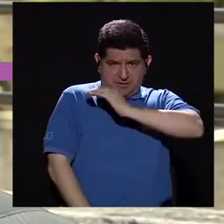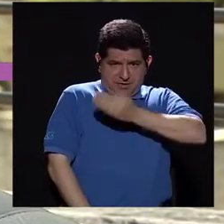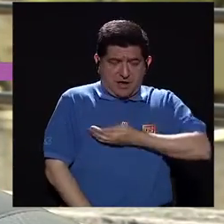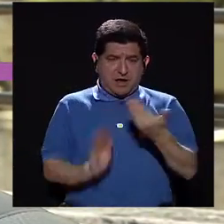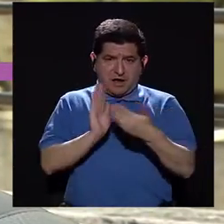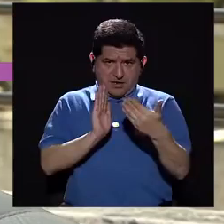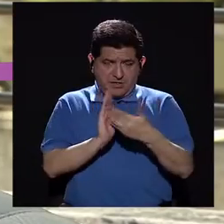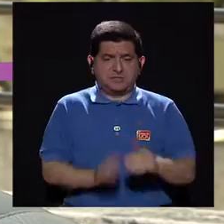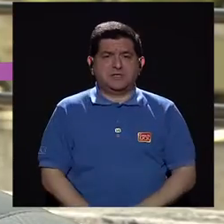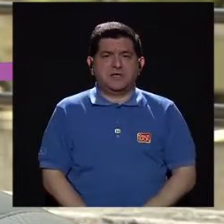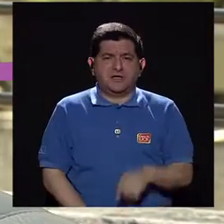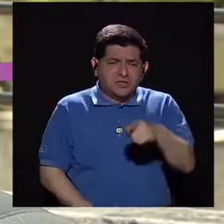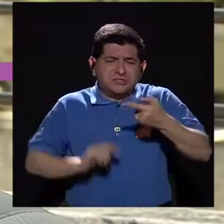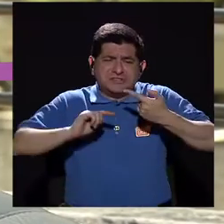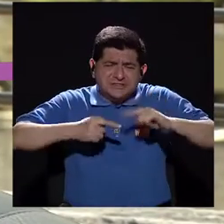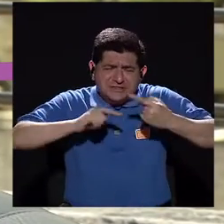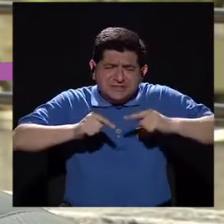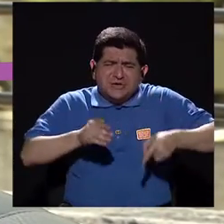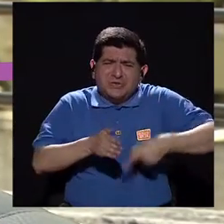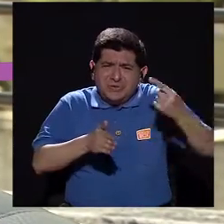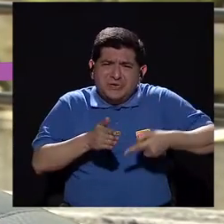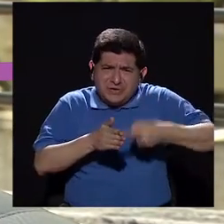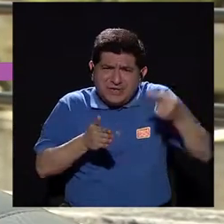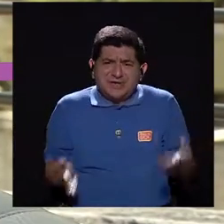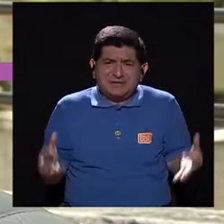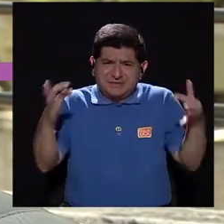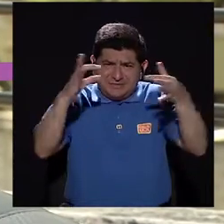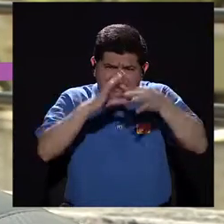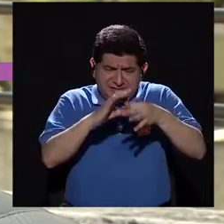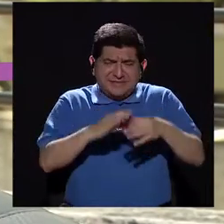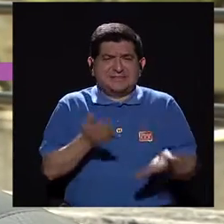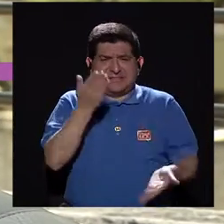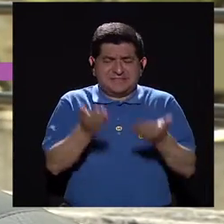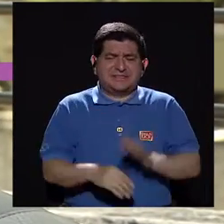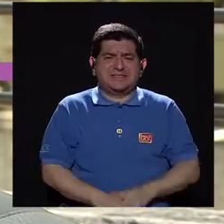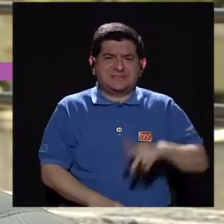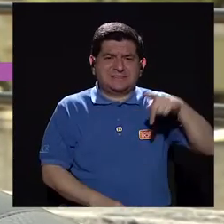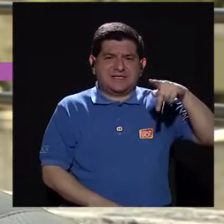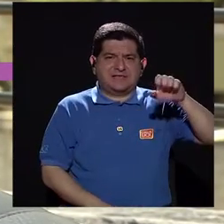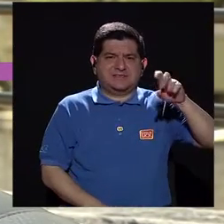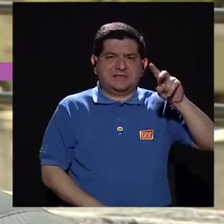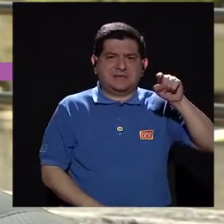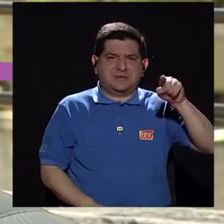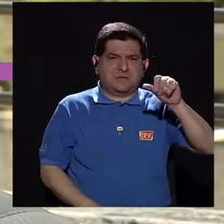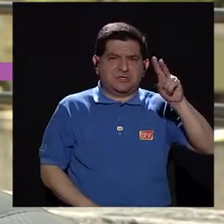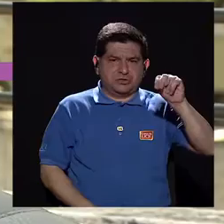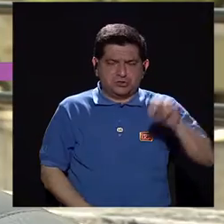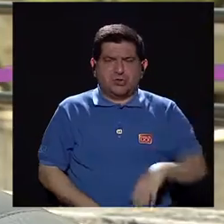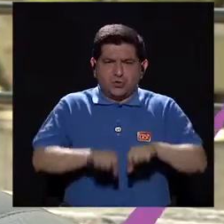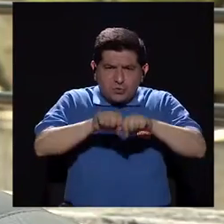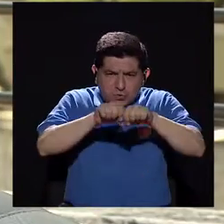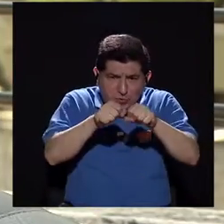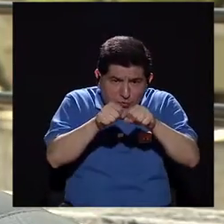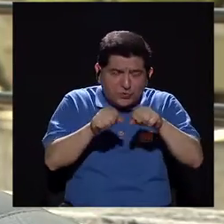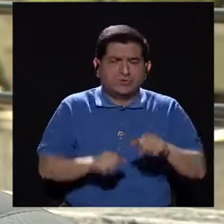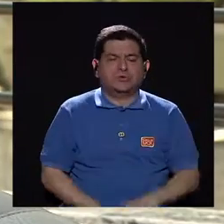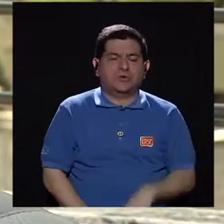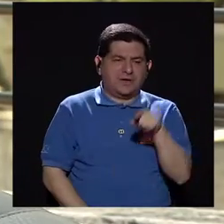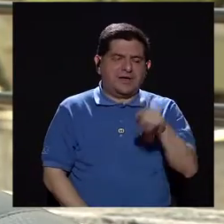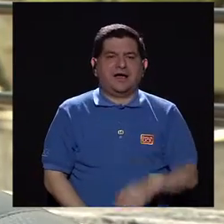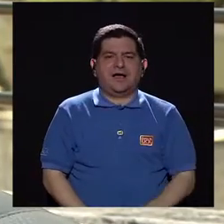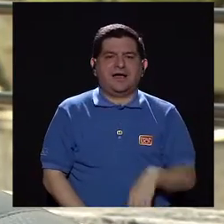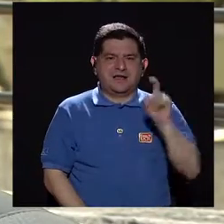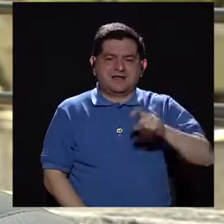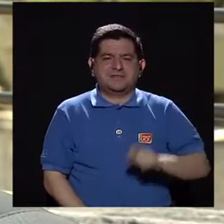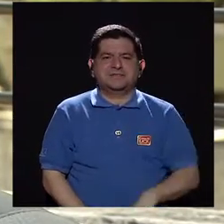afectado. En caso de tener mucho dolor, porque a veces se relaciona mucho con pezones rotos y adoloridos, entonces se recomienda que se extraiga